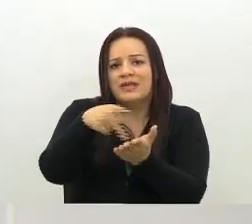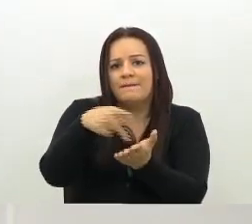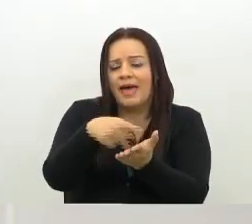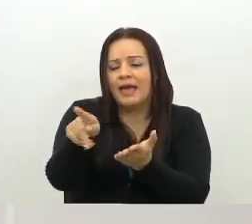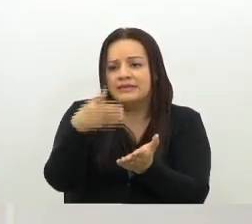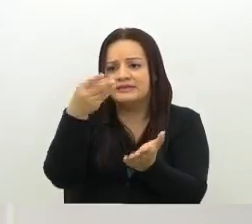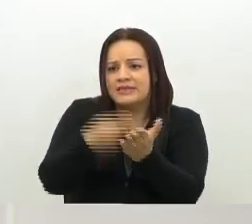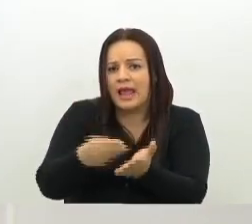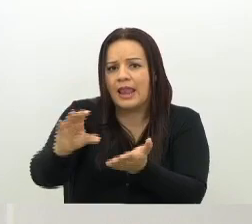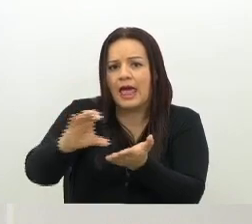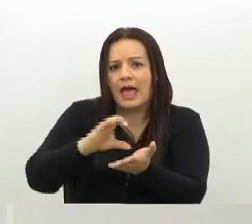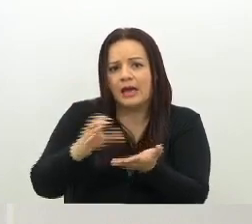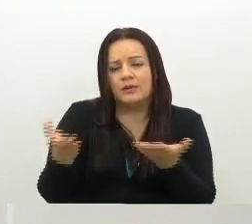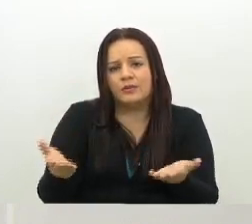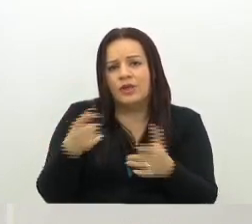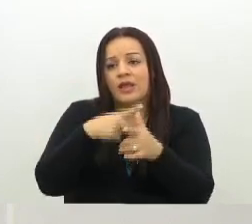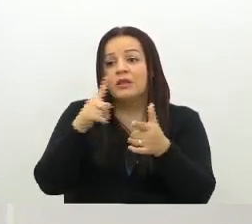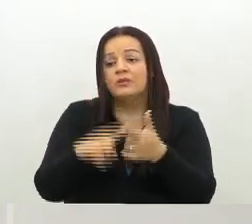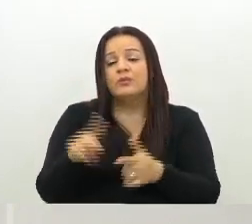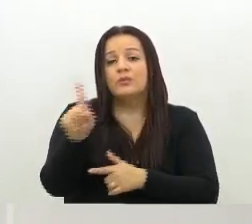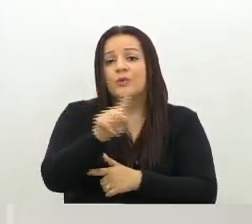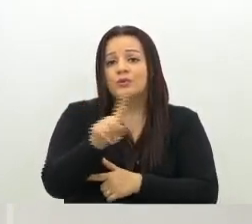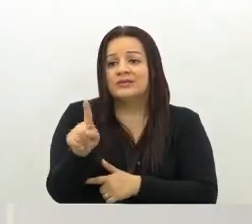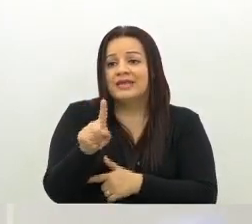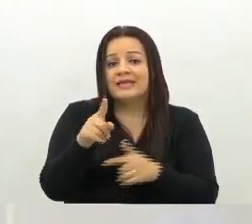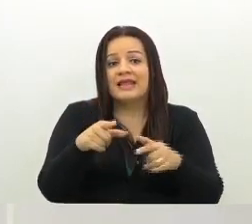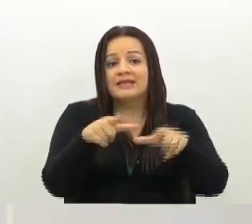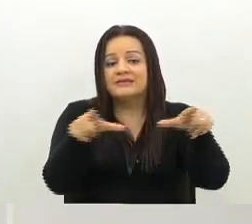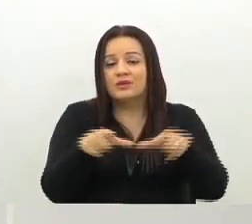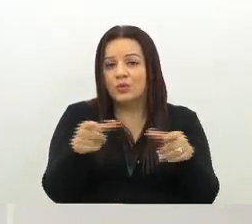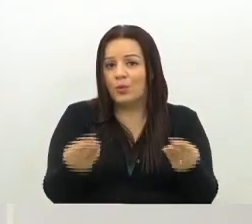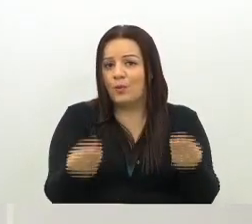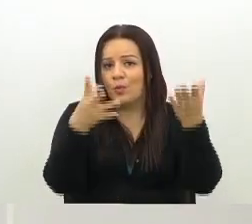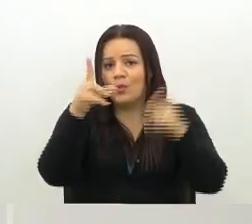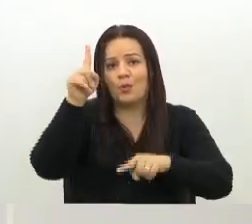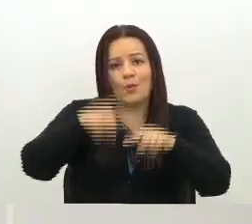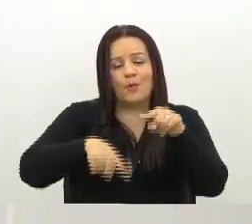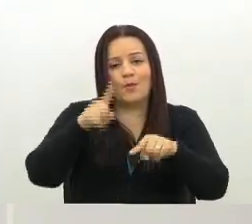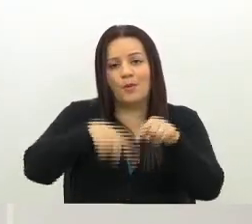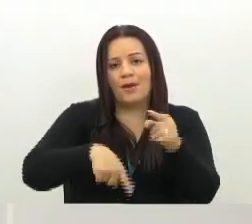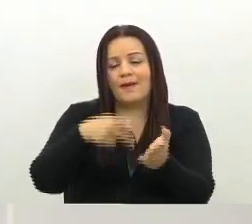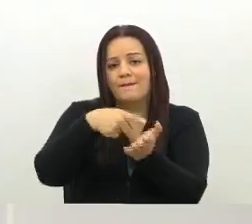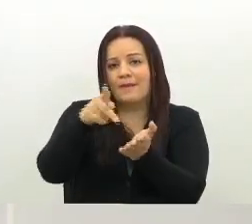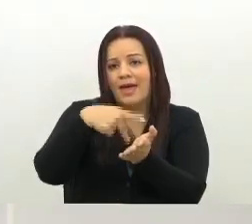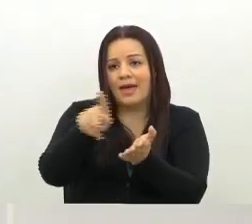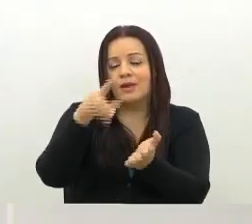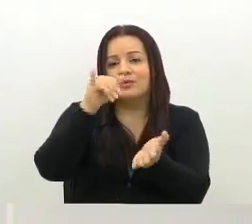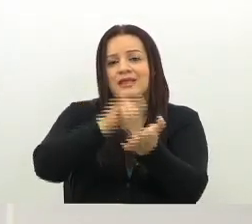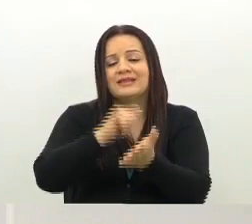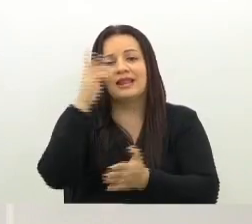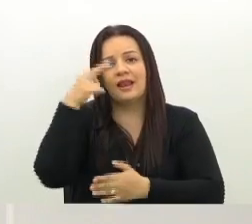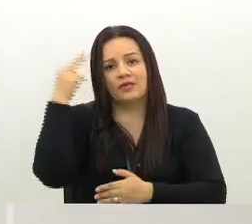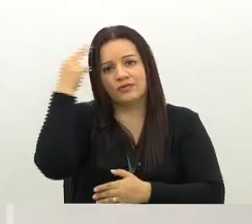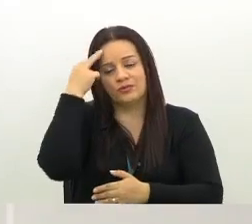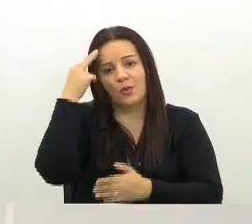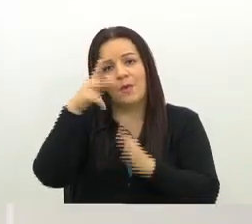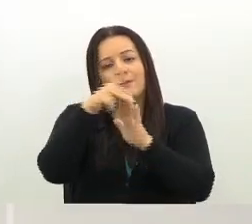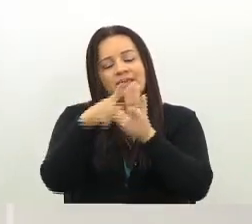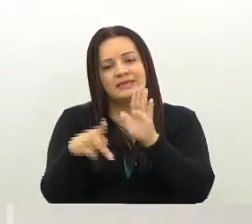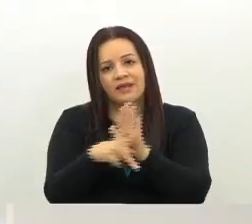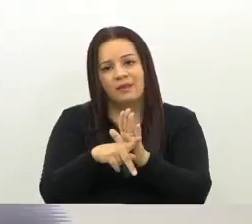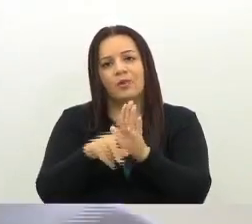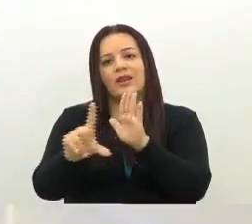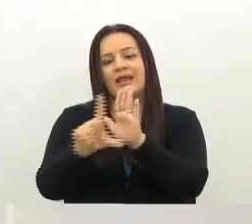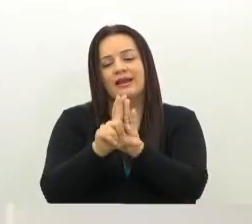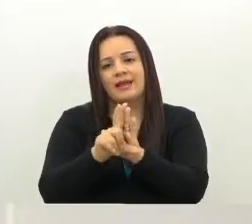salarios, entonces el sector público no puede no pagarlos. Esa es la razón, el principio de legalidad.